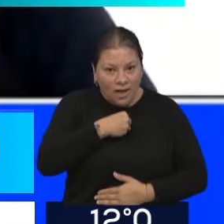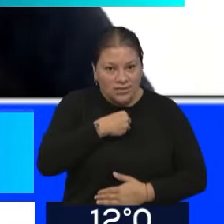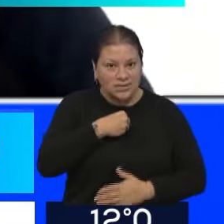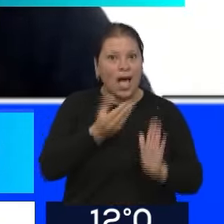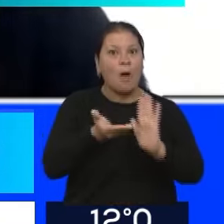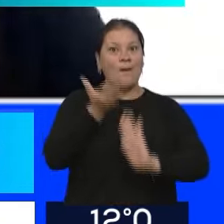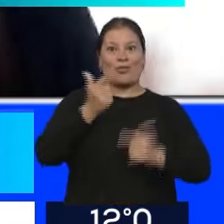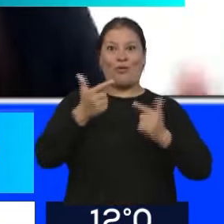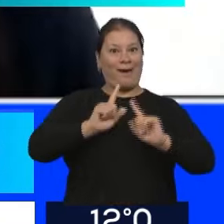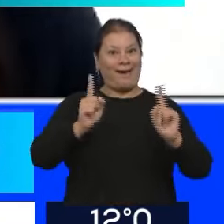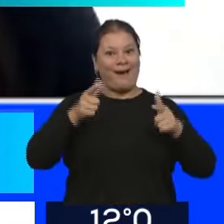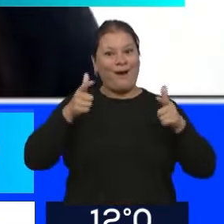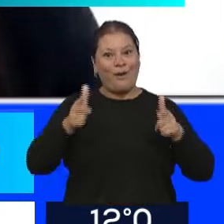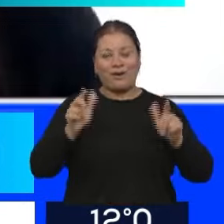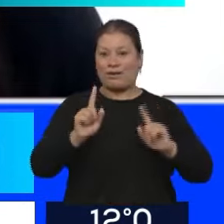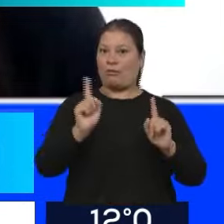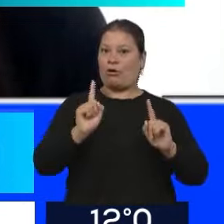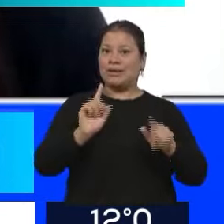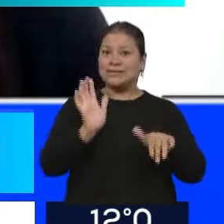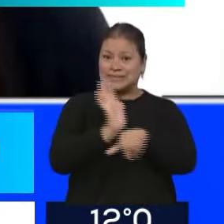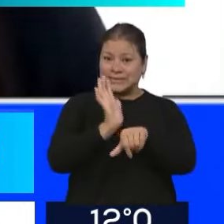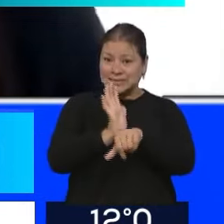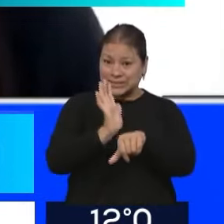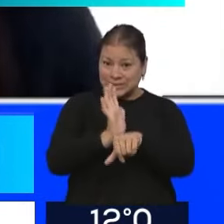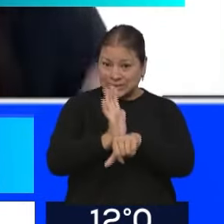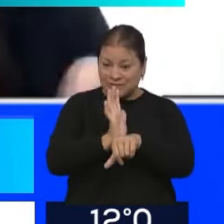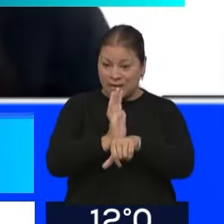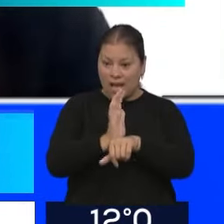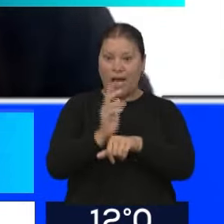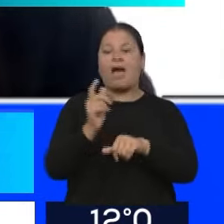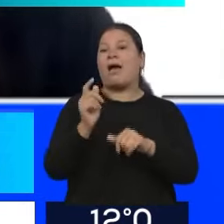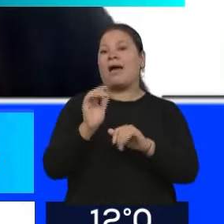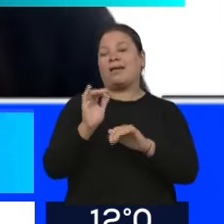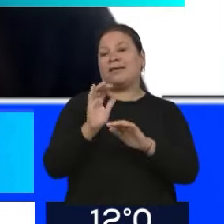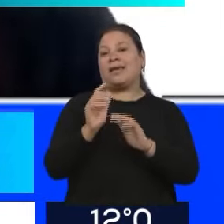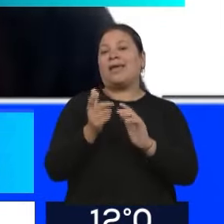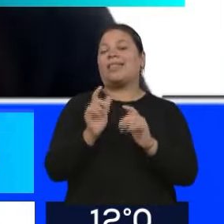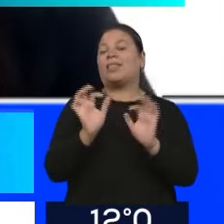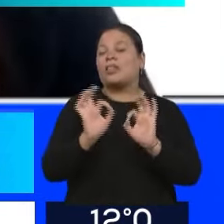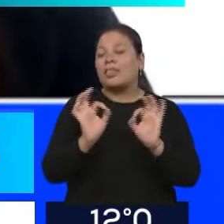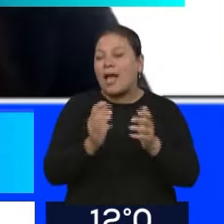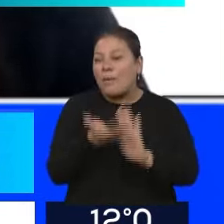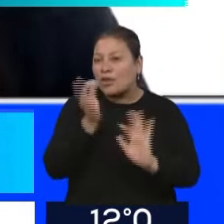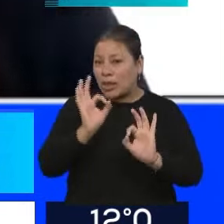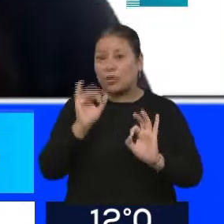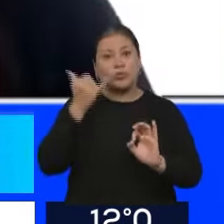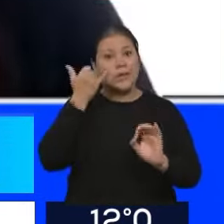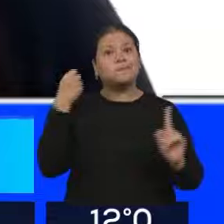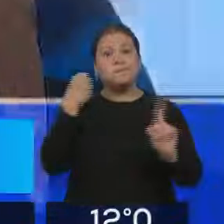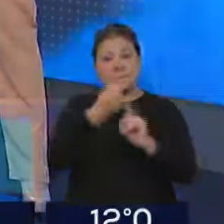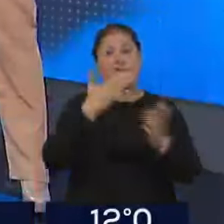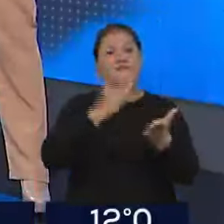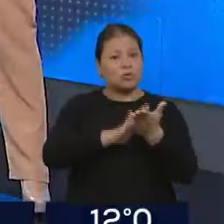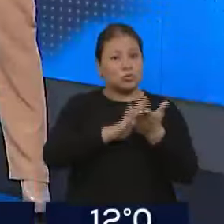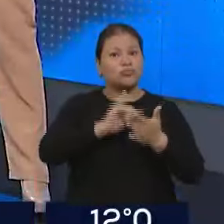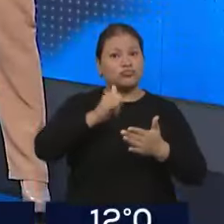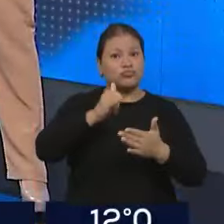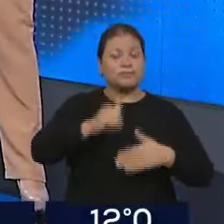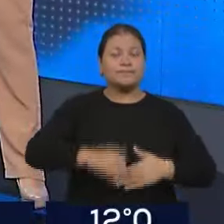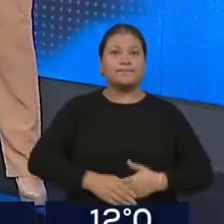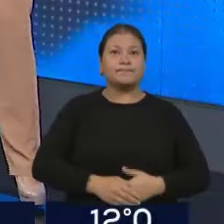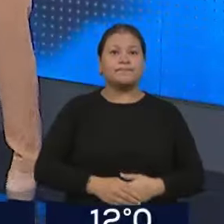aumentos, no quiere decir que los aumentos anteriores no vayan a realizarse. Es más, ya están impactando en las facturas. Es válido